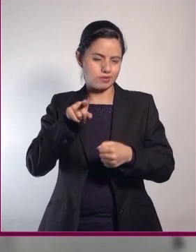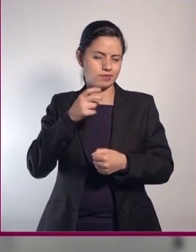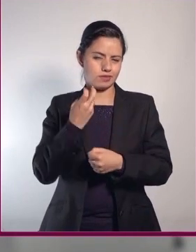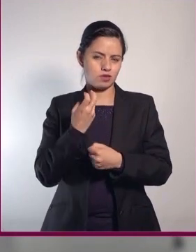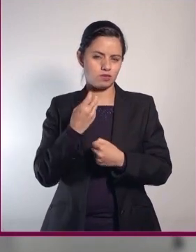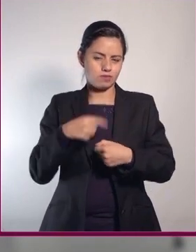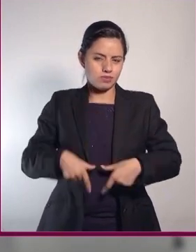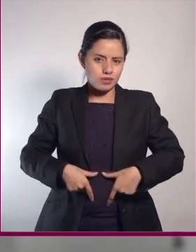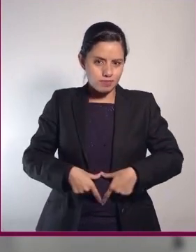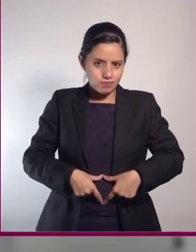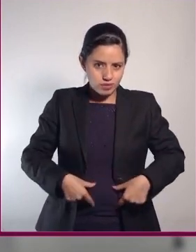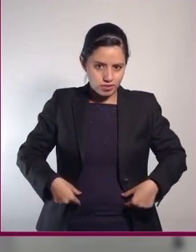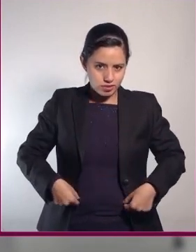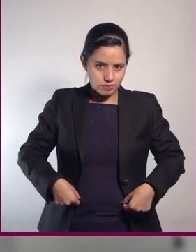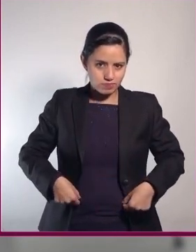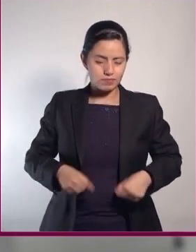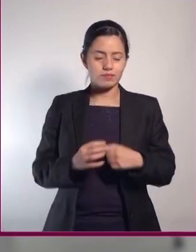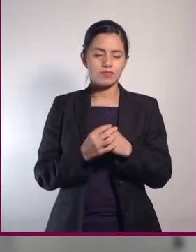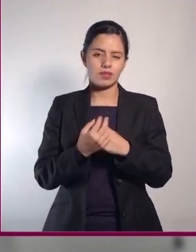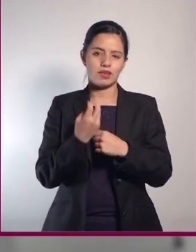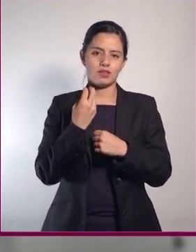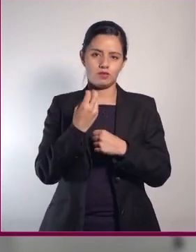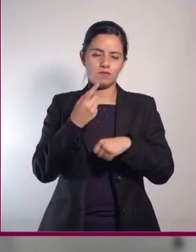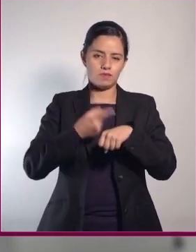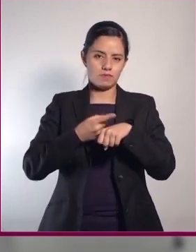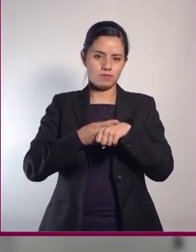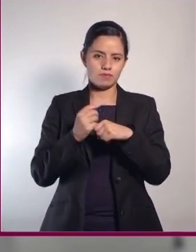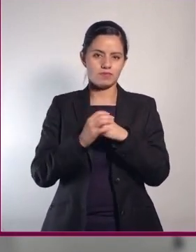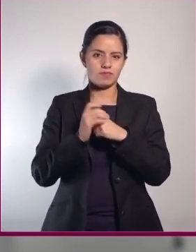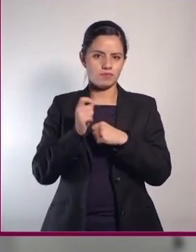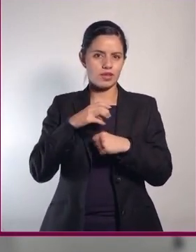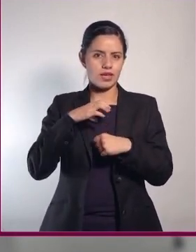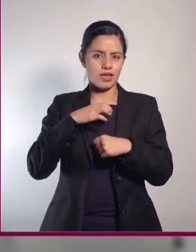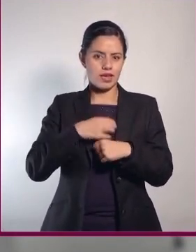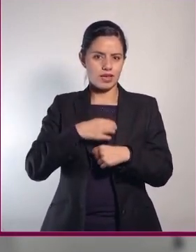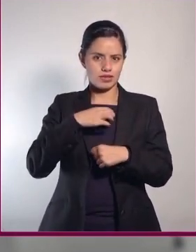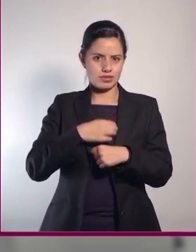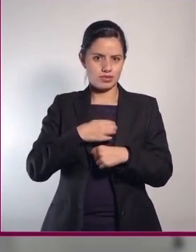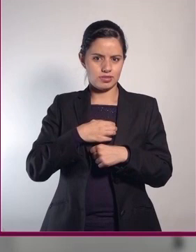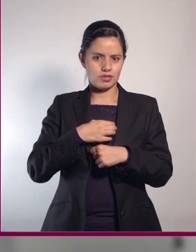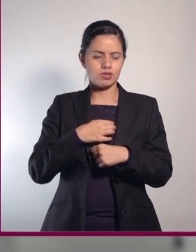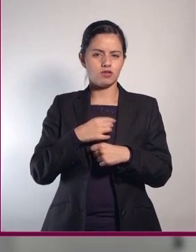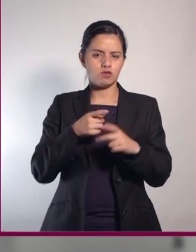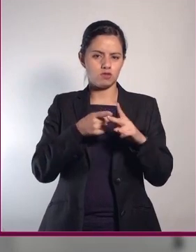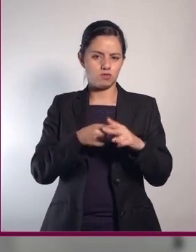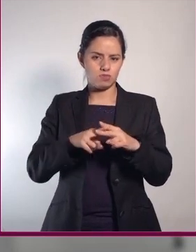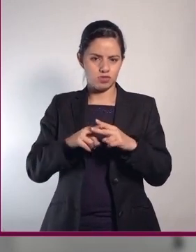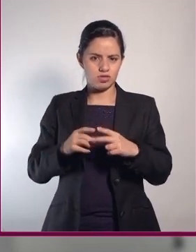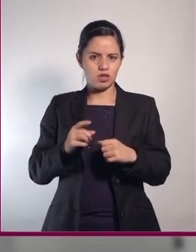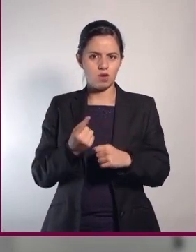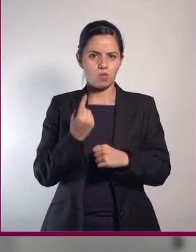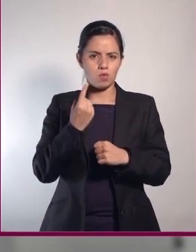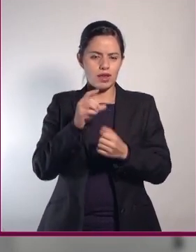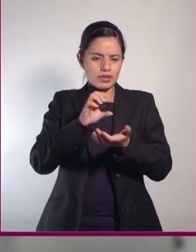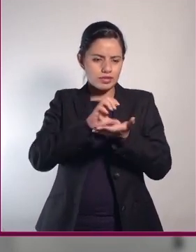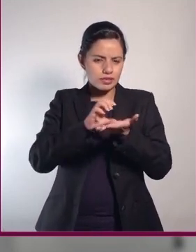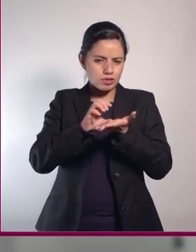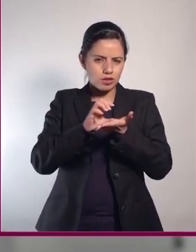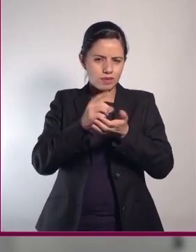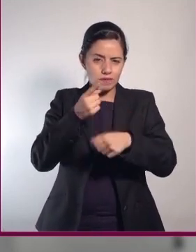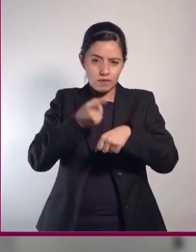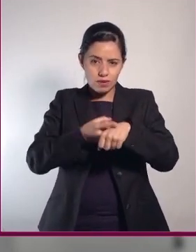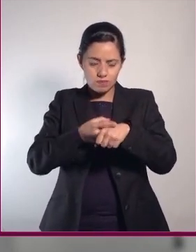El cáncer es una enfermedad que empieza con el crecimiento sin control de una sola célula